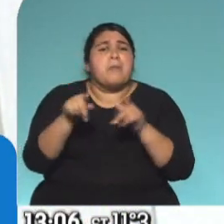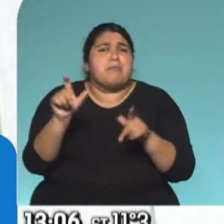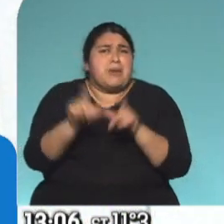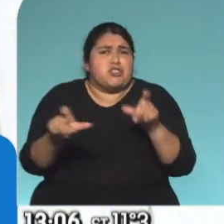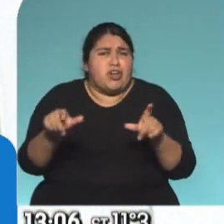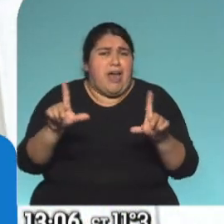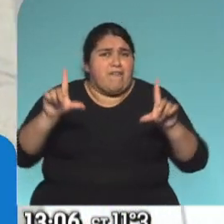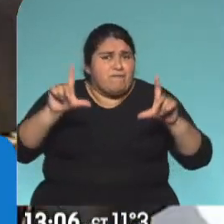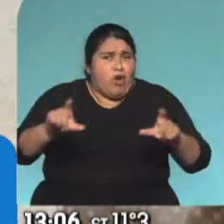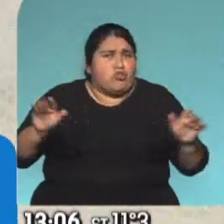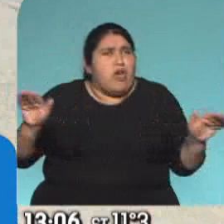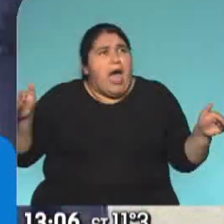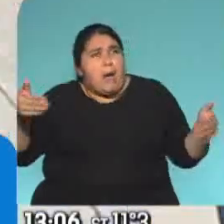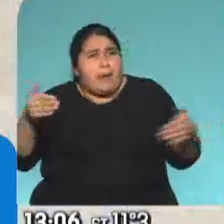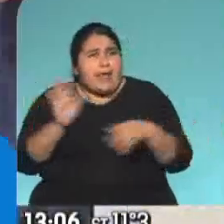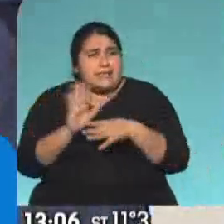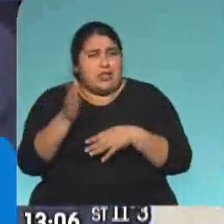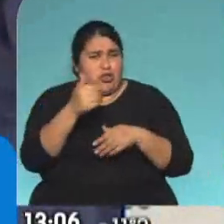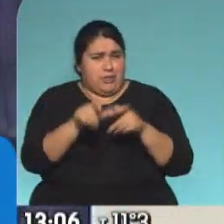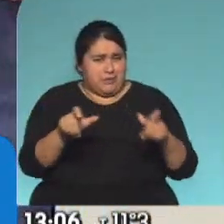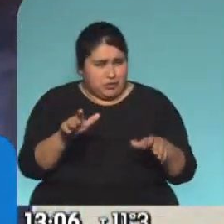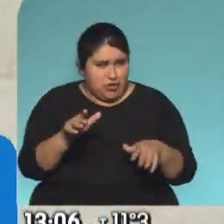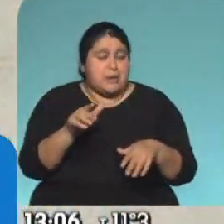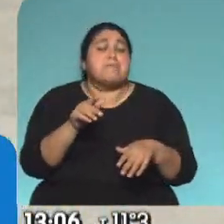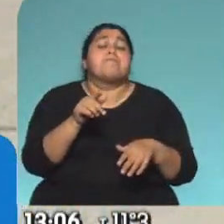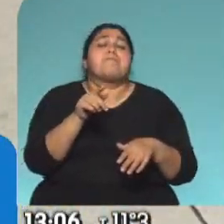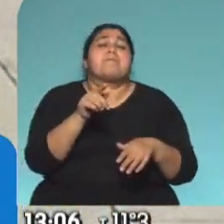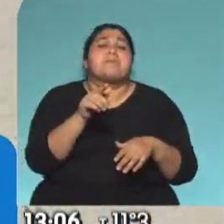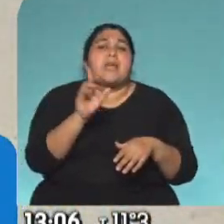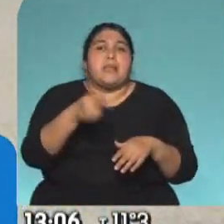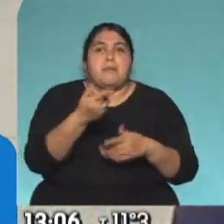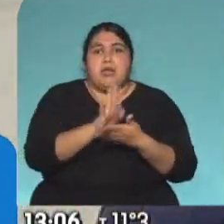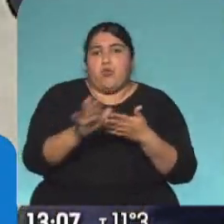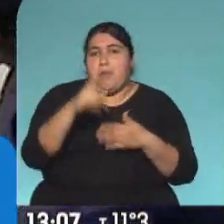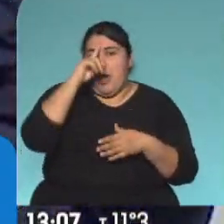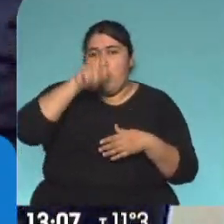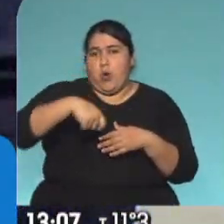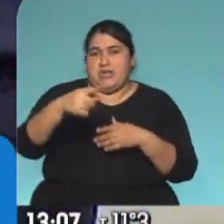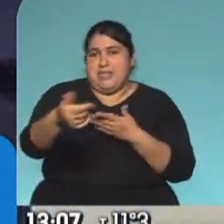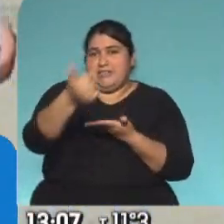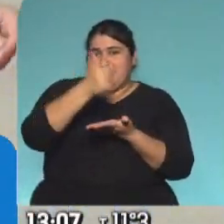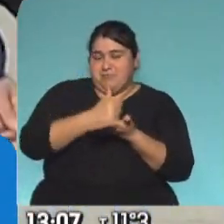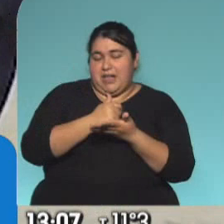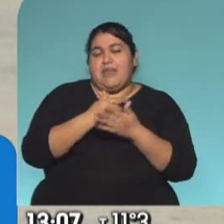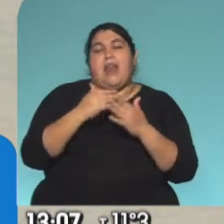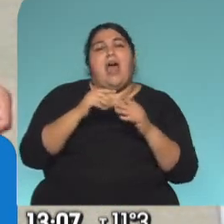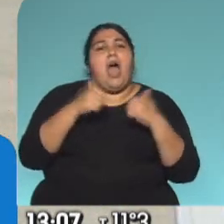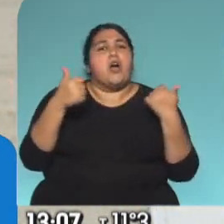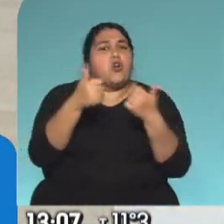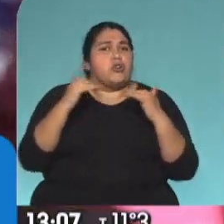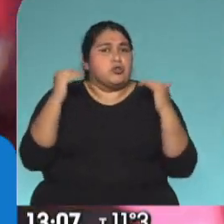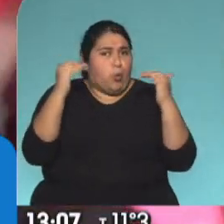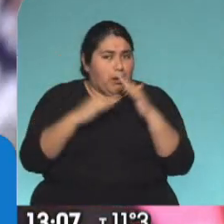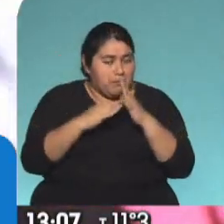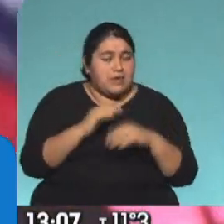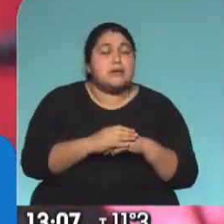mundo en un encuentro, en el encuentro de la nominación de la nueva jueza para la Corte Suprema, y también de Hope